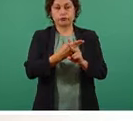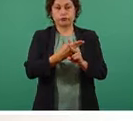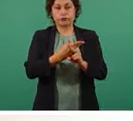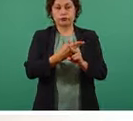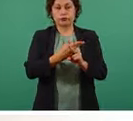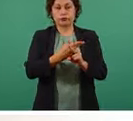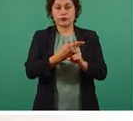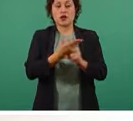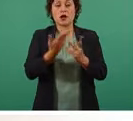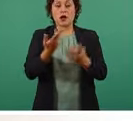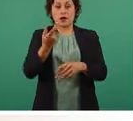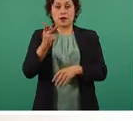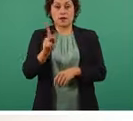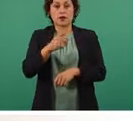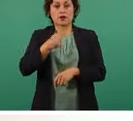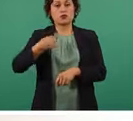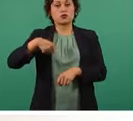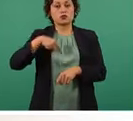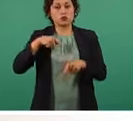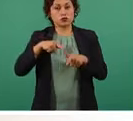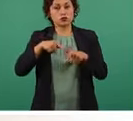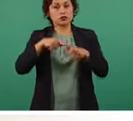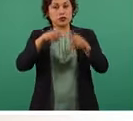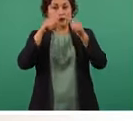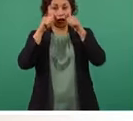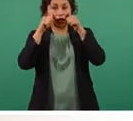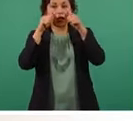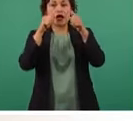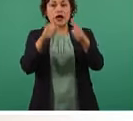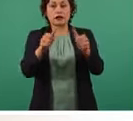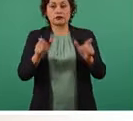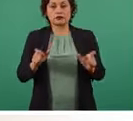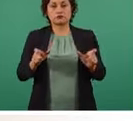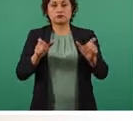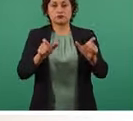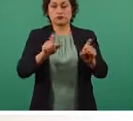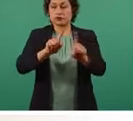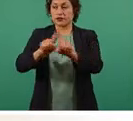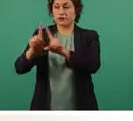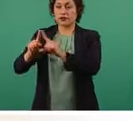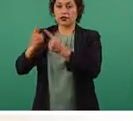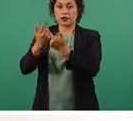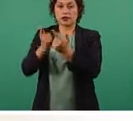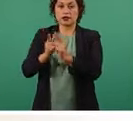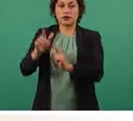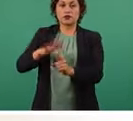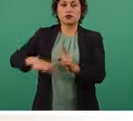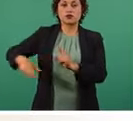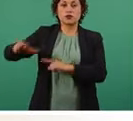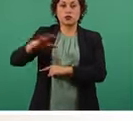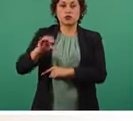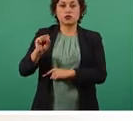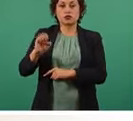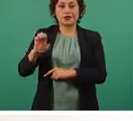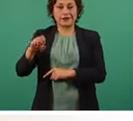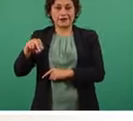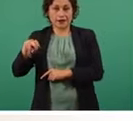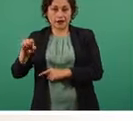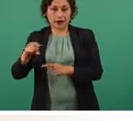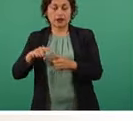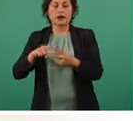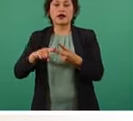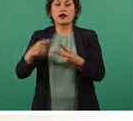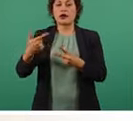continúa el trabajo y los reforzamientos que han hecho los operativos de la Secretaría de la Defensa y Guardia